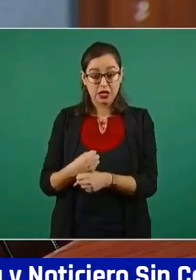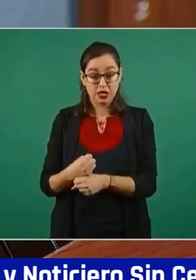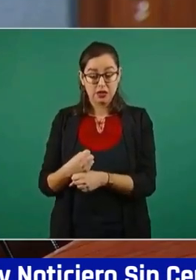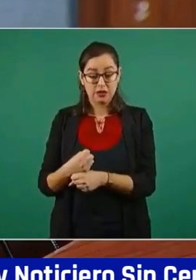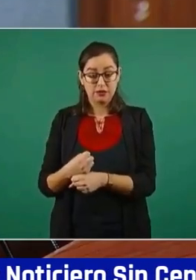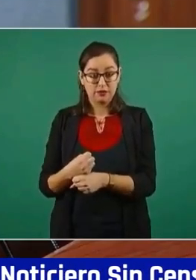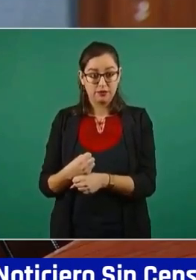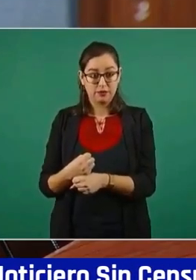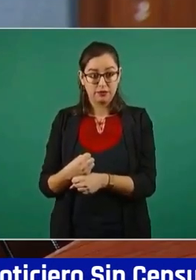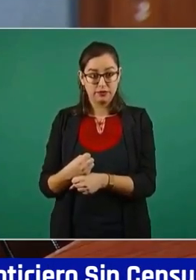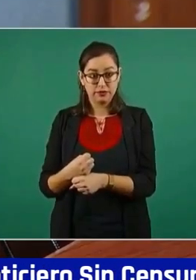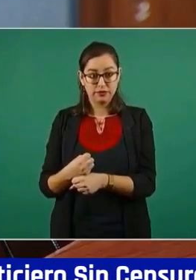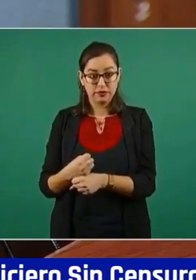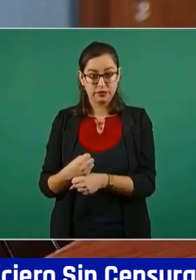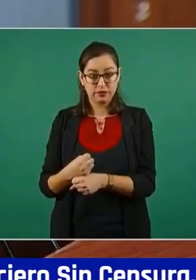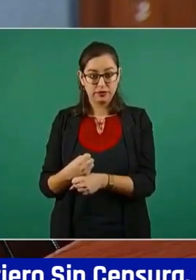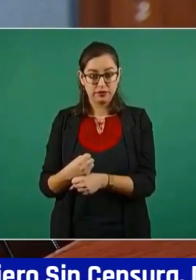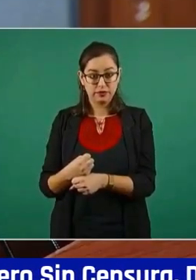Está mal ahí,